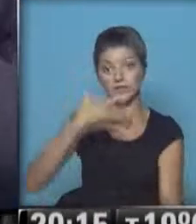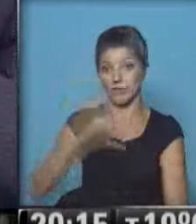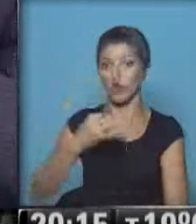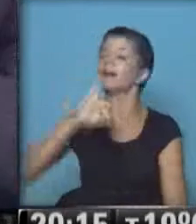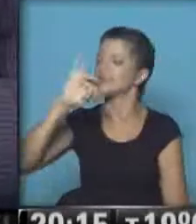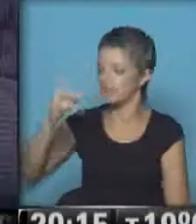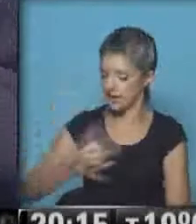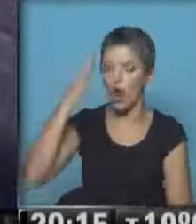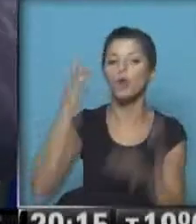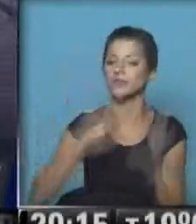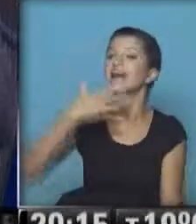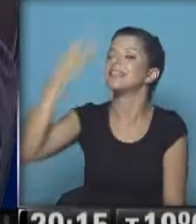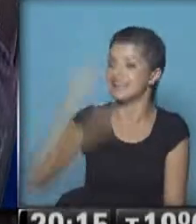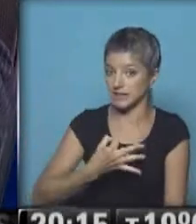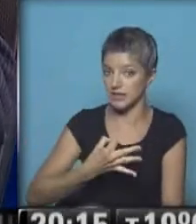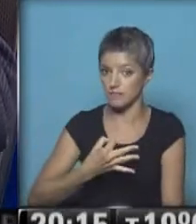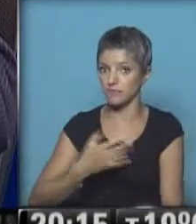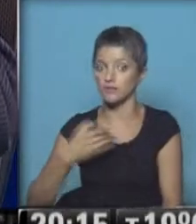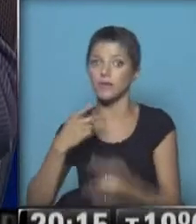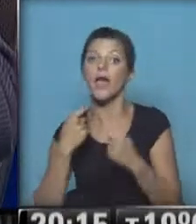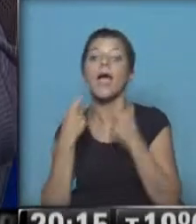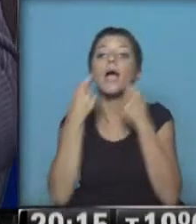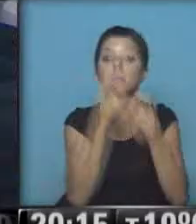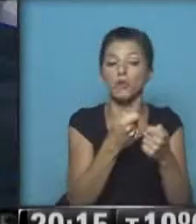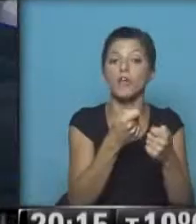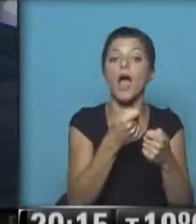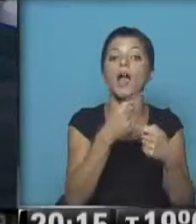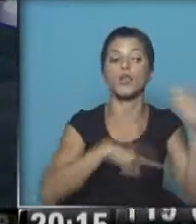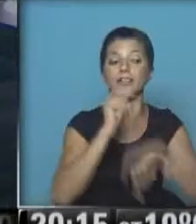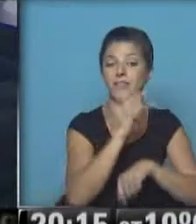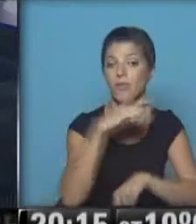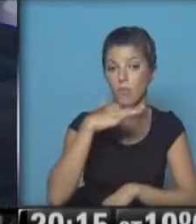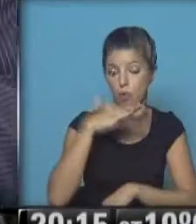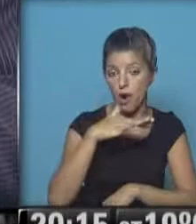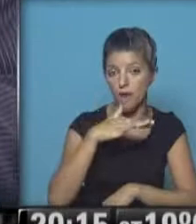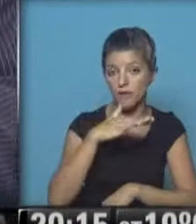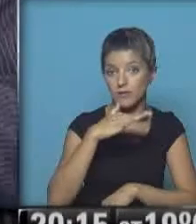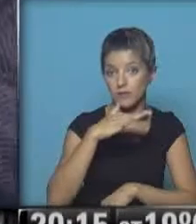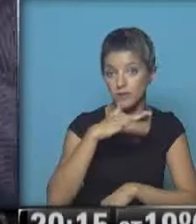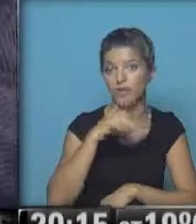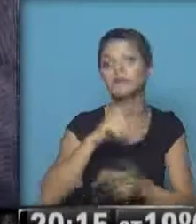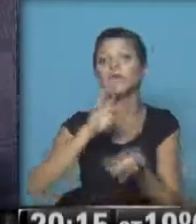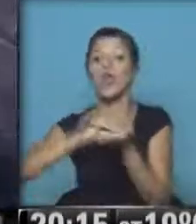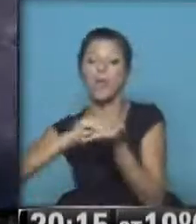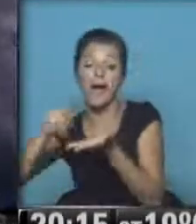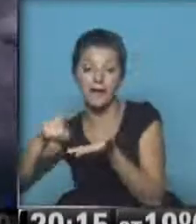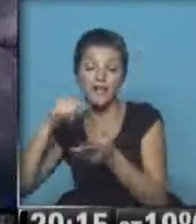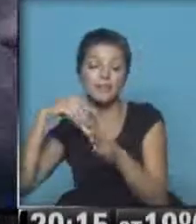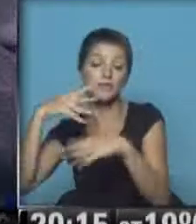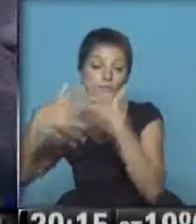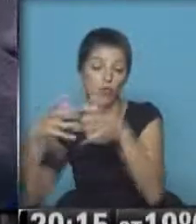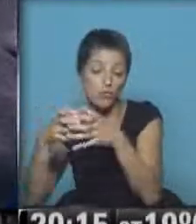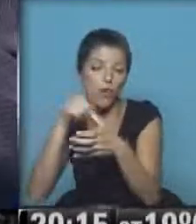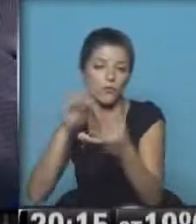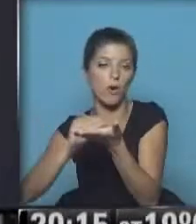decisión de la justicia donde se apoya la dirigencia de Boca. Exactamente. Donde se apoyan los abogados de los barras, pero hay una